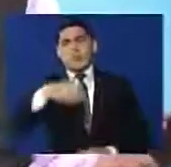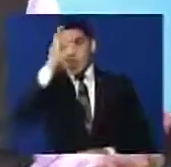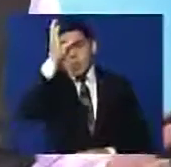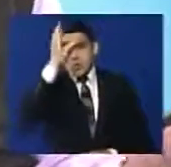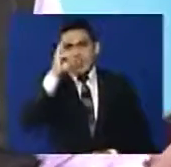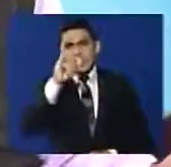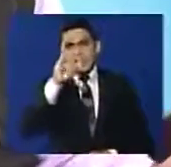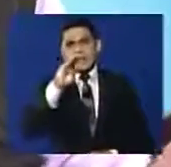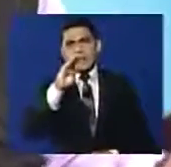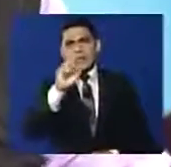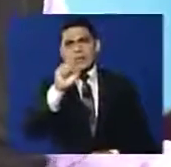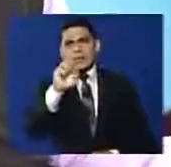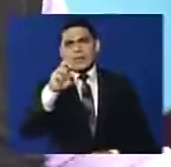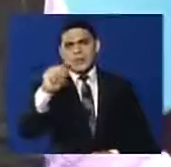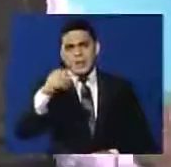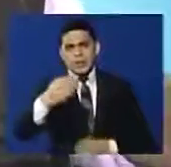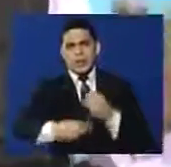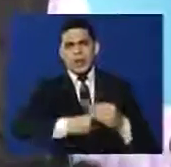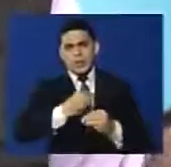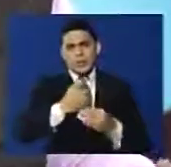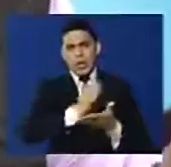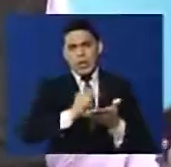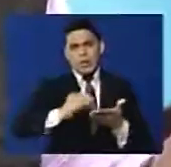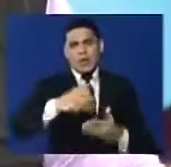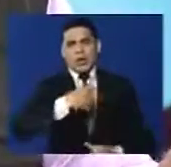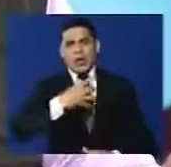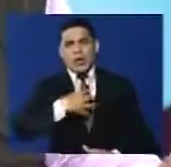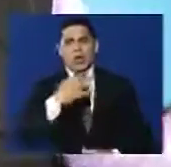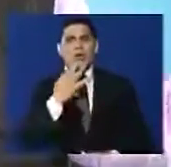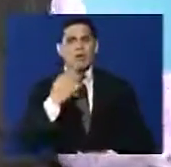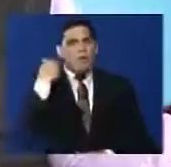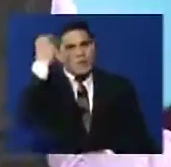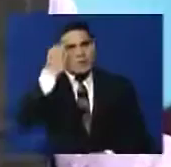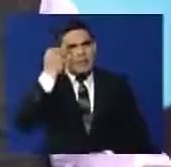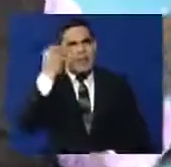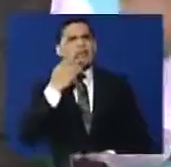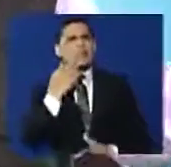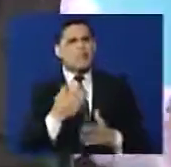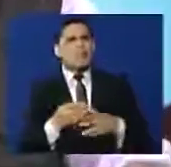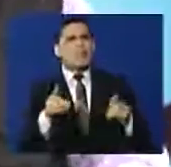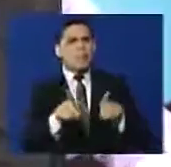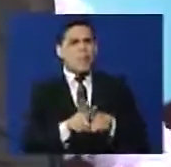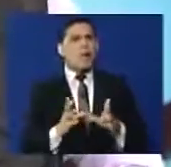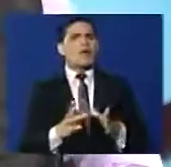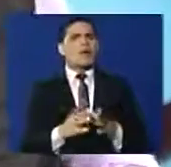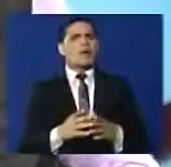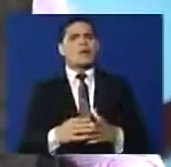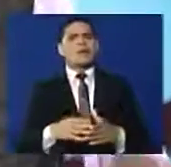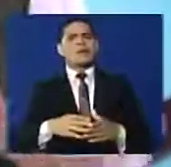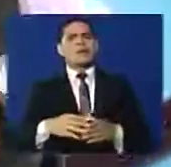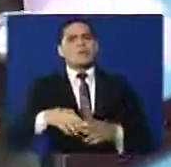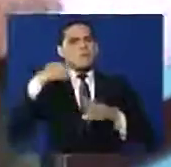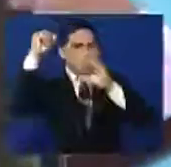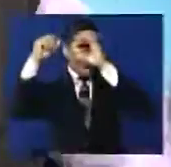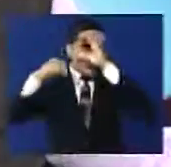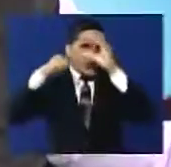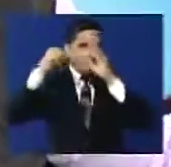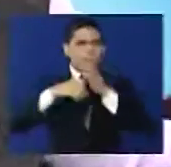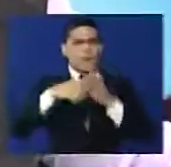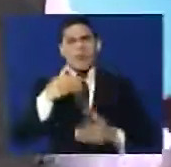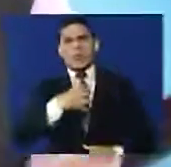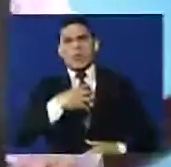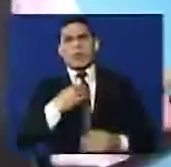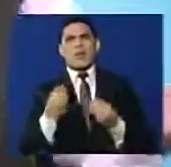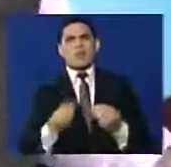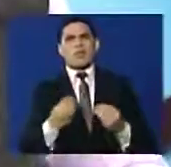se lo está haciendo, pero debe estar sucediendo. Alguien debe estar pasándole por la cabeza muchas cosas, obras de teatro, películas,